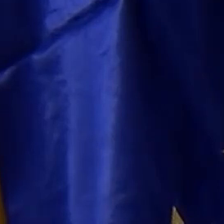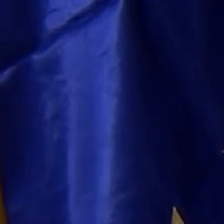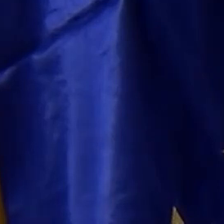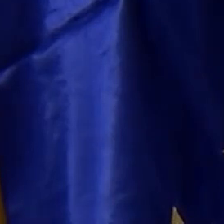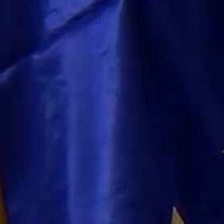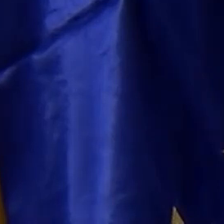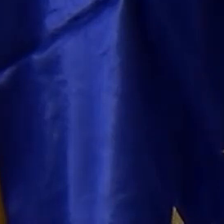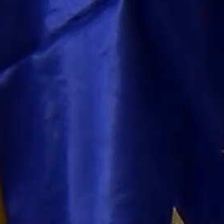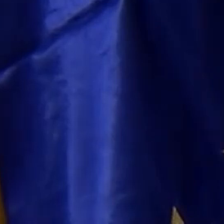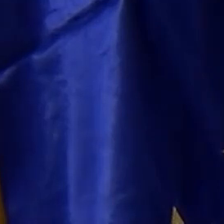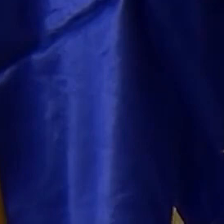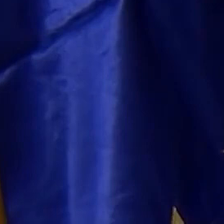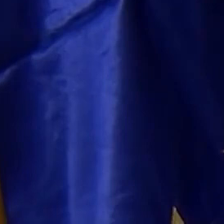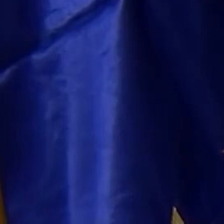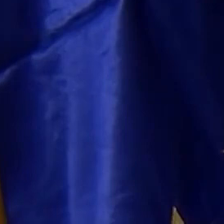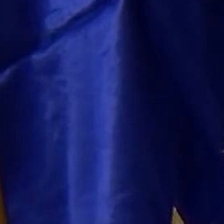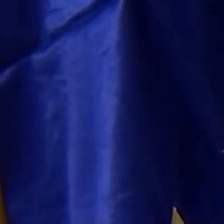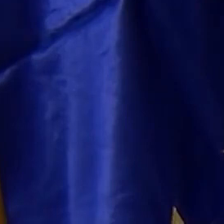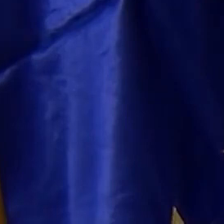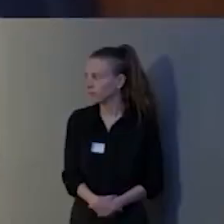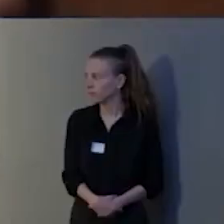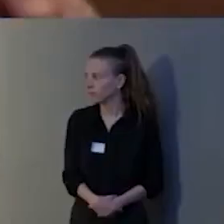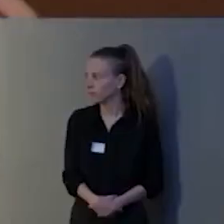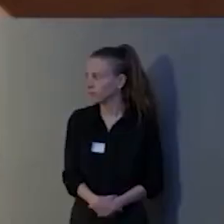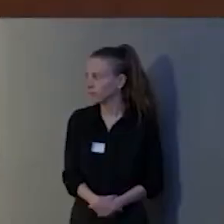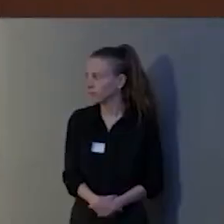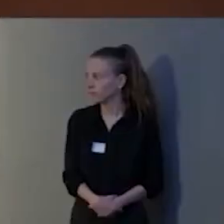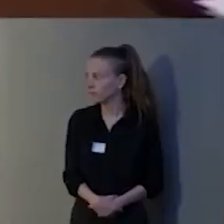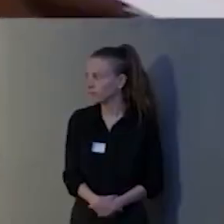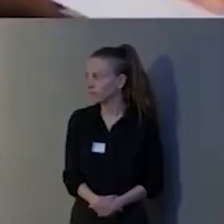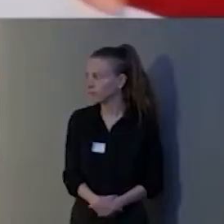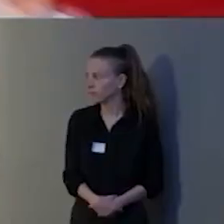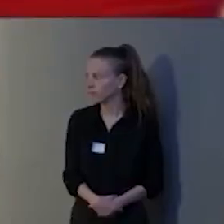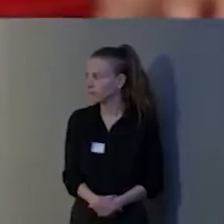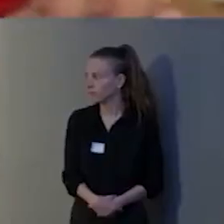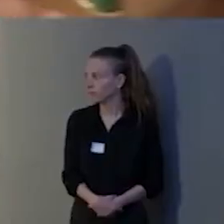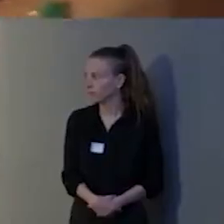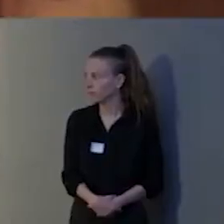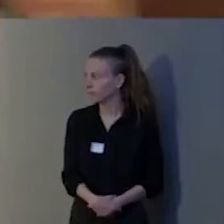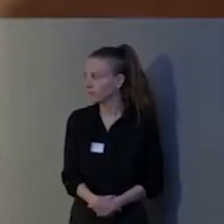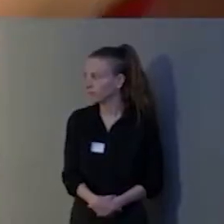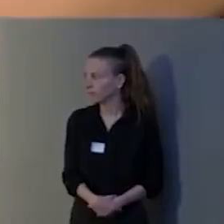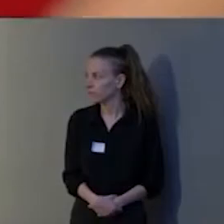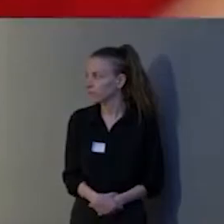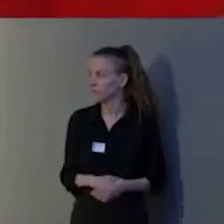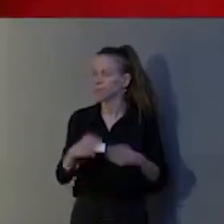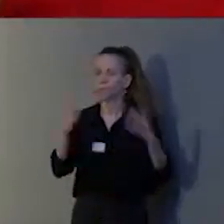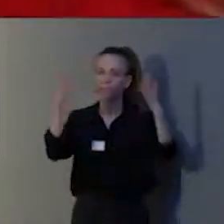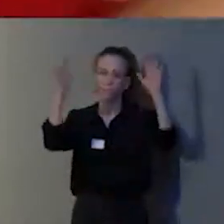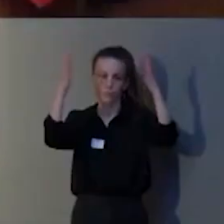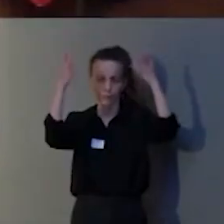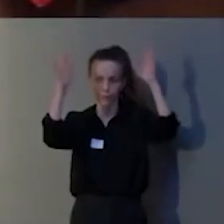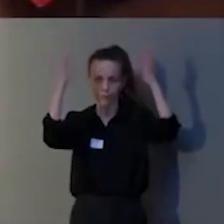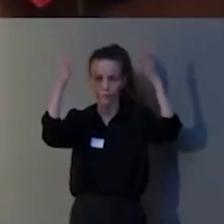la estabilidad a la vida política española. Hemos aprobado 3 presupuestos generales en tiempo y forma. Hemos aprobado 200